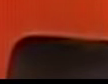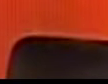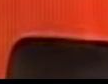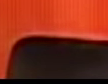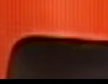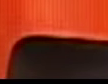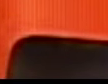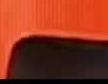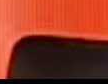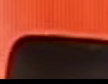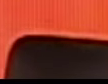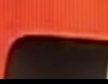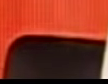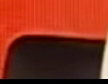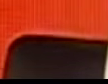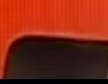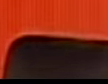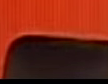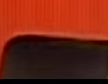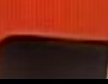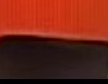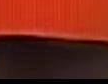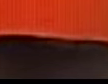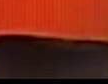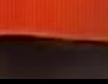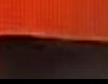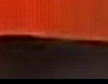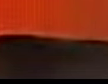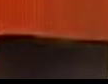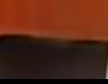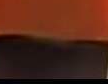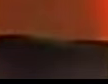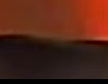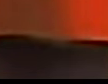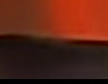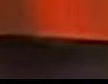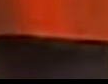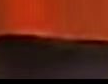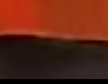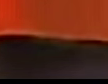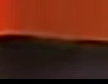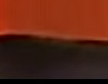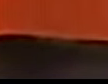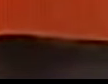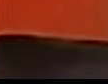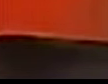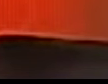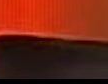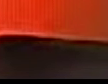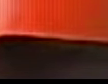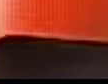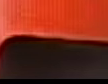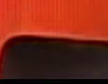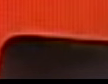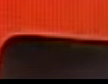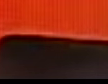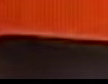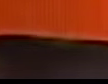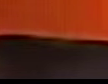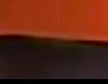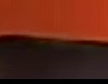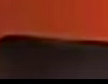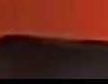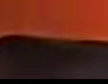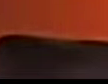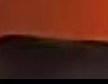chaipimi, cantarca, tushurca, chau pituta, kimsachunga, minuto, kaman, chaixina, cascatami, chaixina, uyachirca.